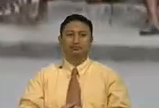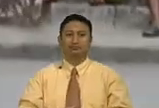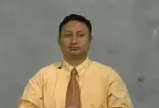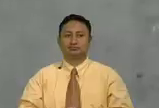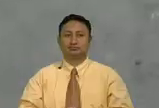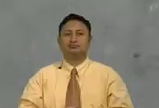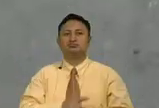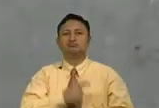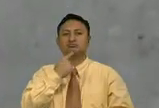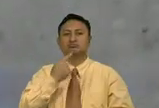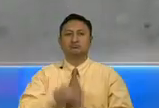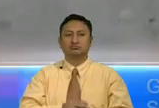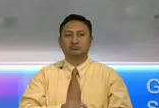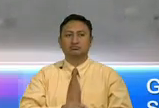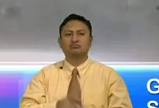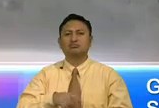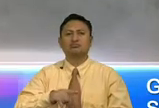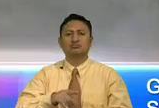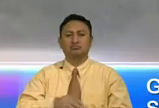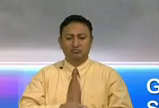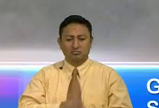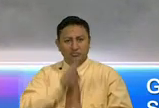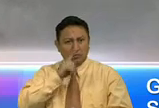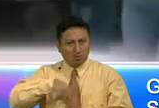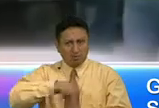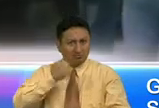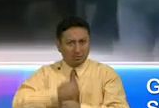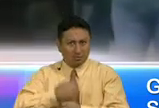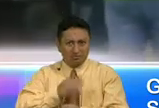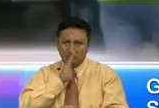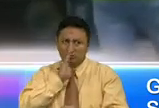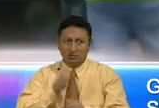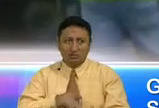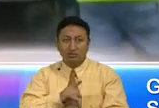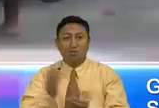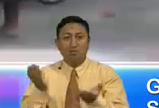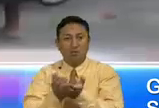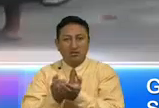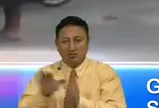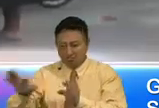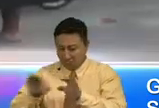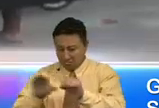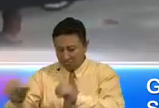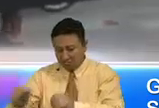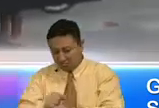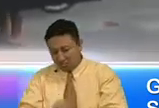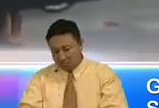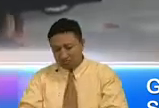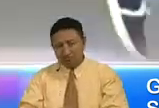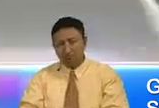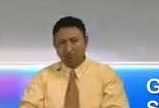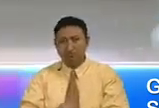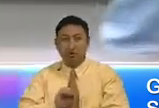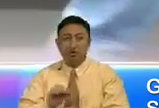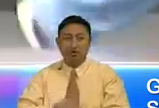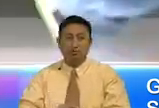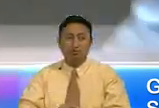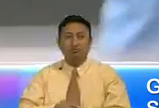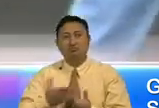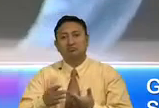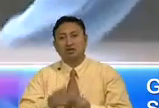Aseguran que siempre lo veían buscando la manera de ganarse la vida, ya sea recopilando algo entre la basura y desperdicios, o si no, con